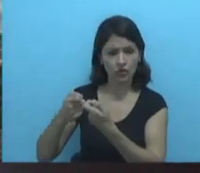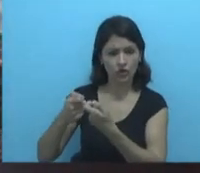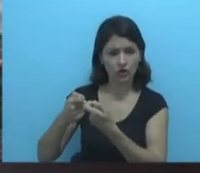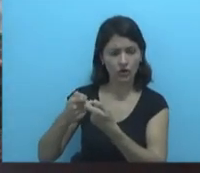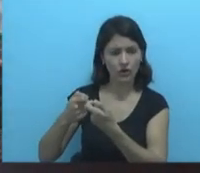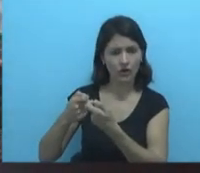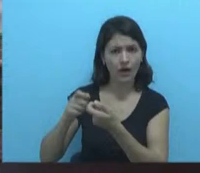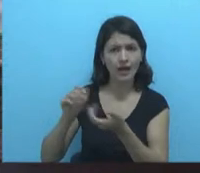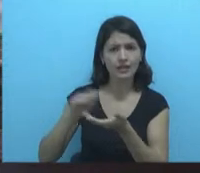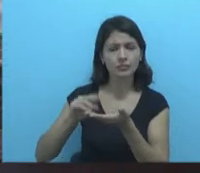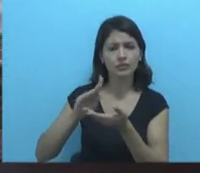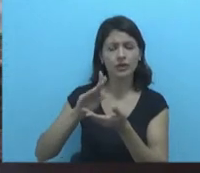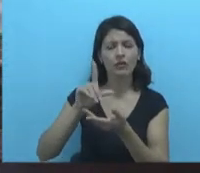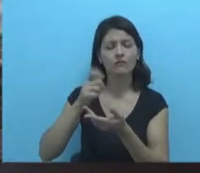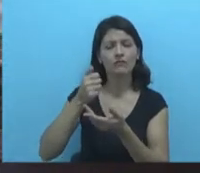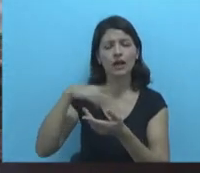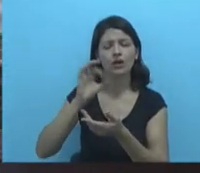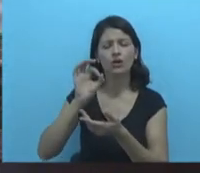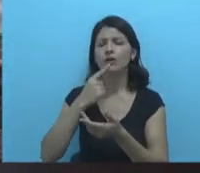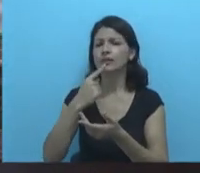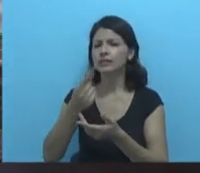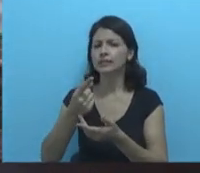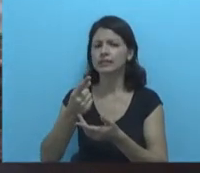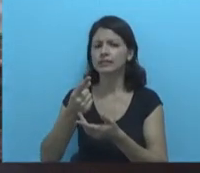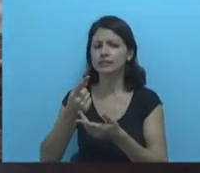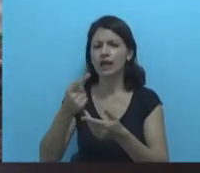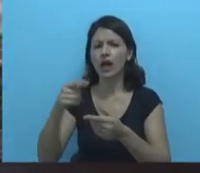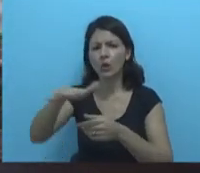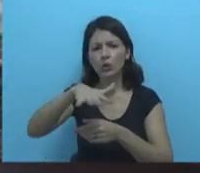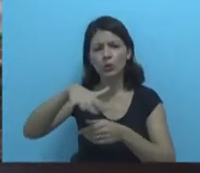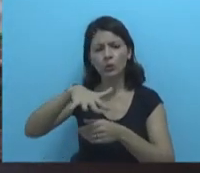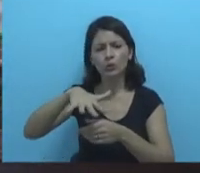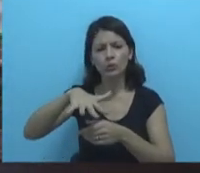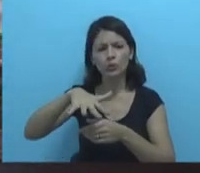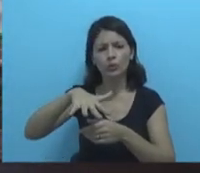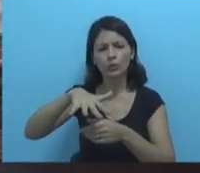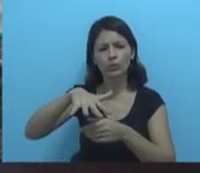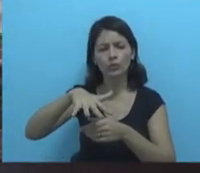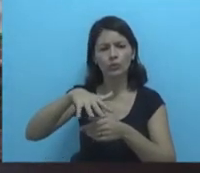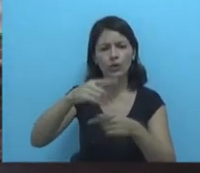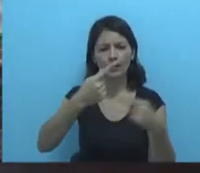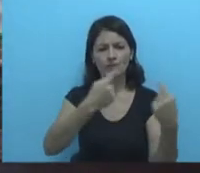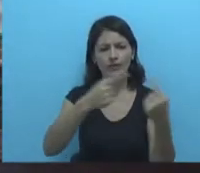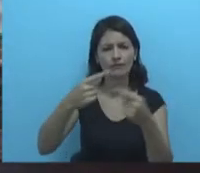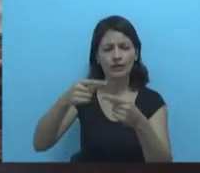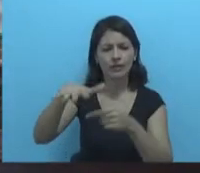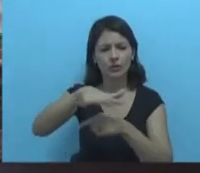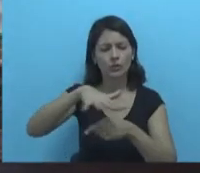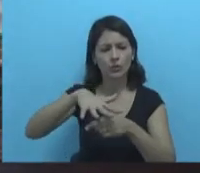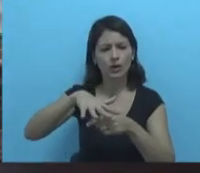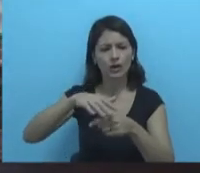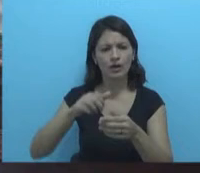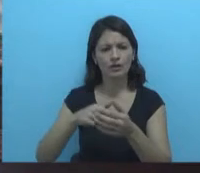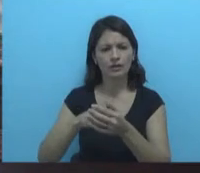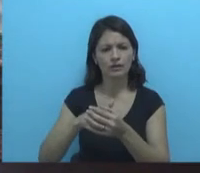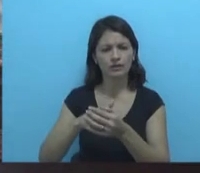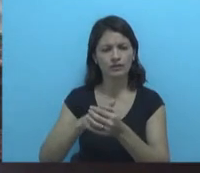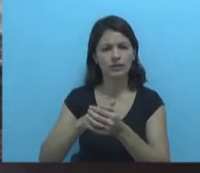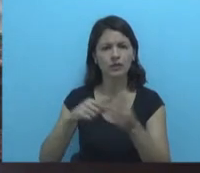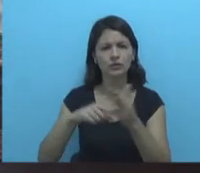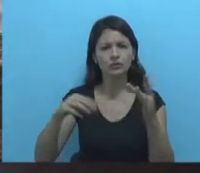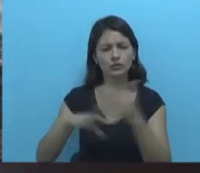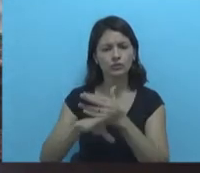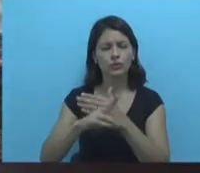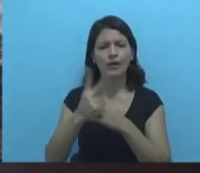pidió el diputado Blanco, que declara de utilidad pública y sujeto a expropiación el uso temporal de los inmuebles ubicados en el Parque Industrial La Victoria de la ciudad